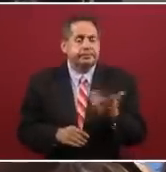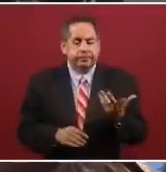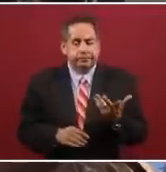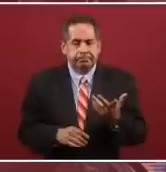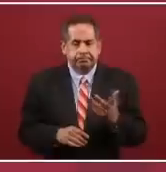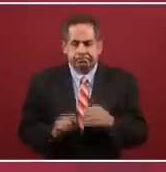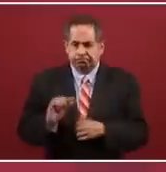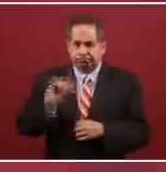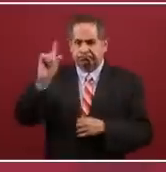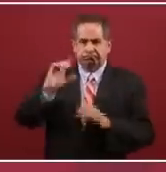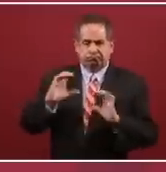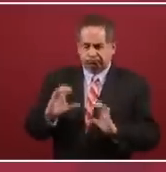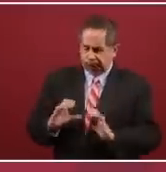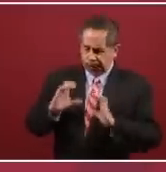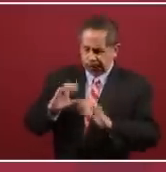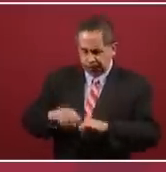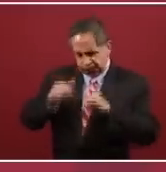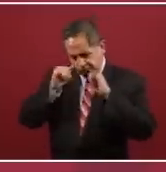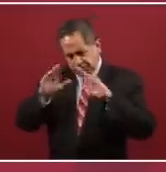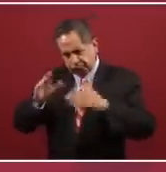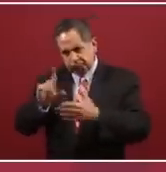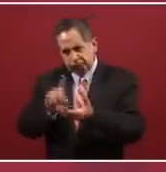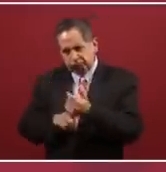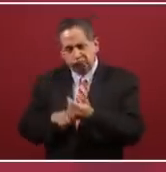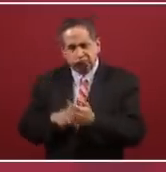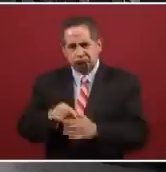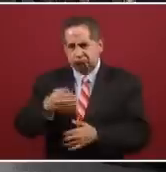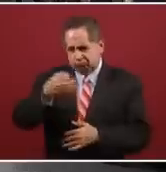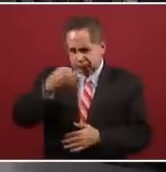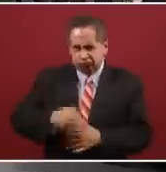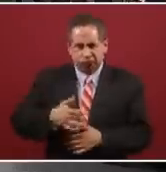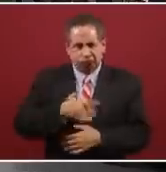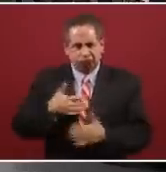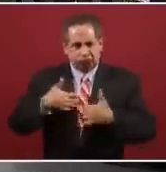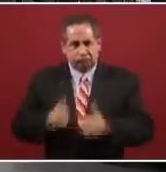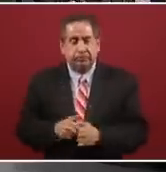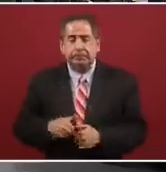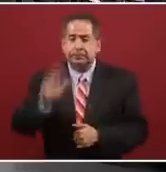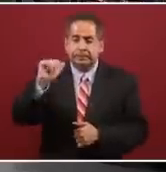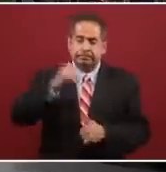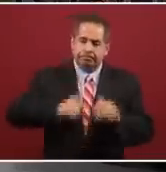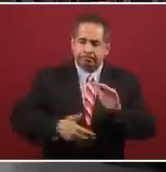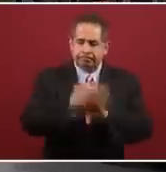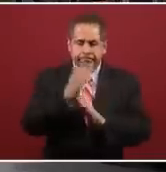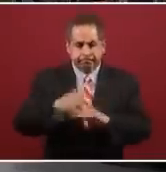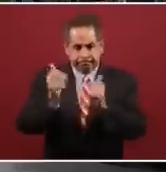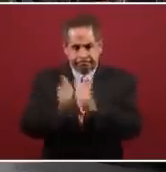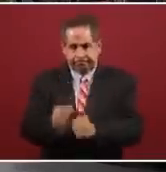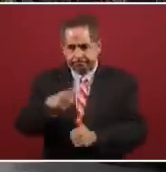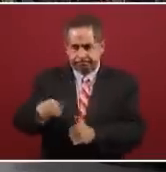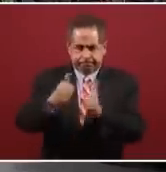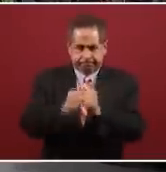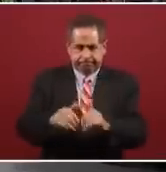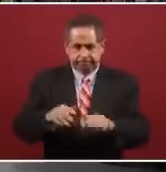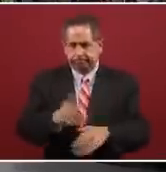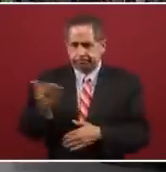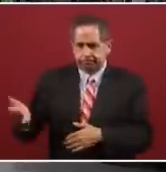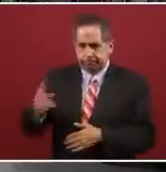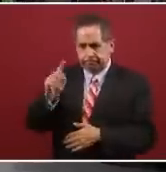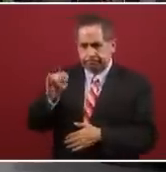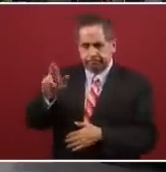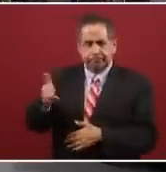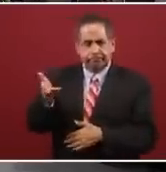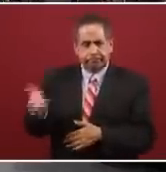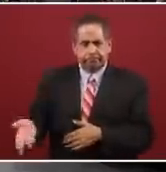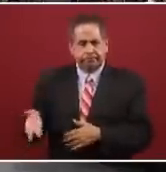mucho profesionalismo, con mucha dedicación, de manera humana. Me voy a ir, ya se queda aquí Víctor, con ustedes.